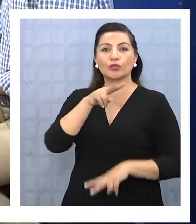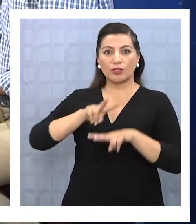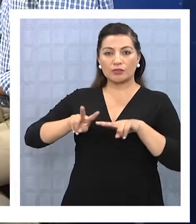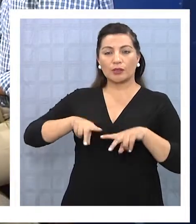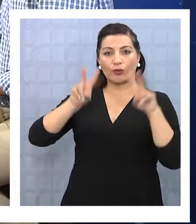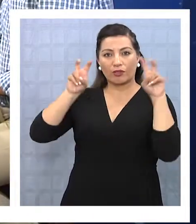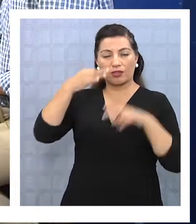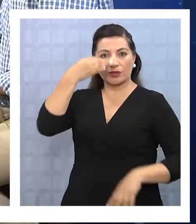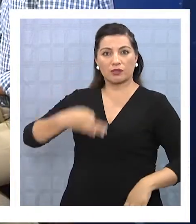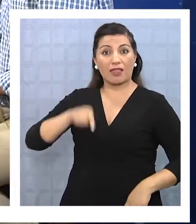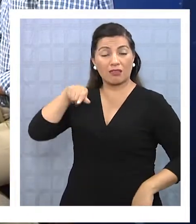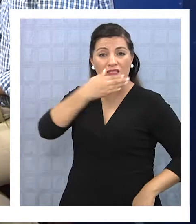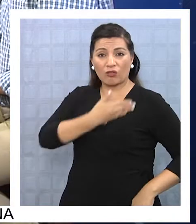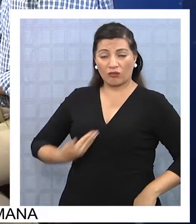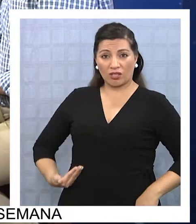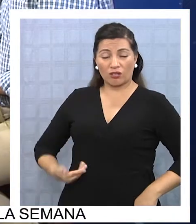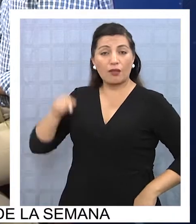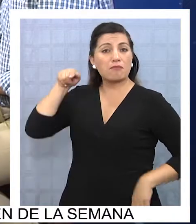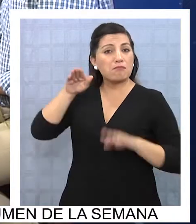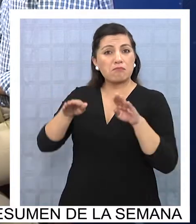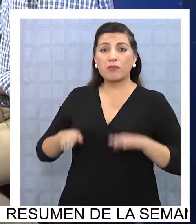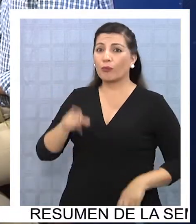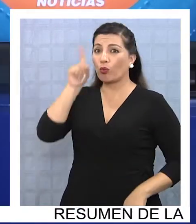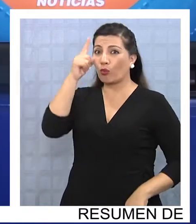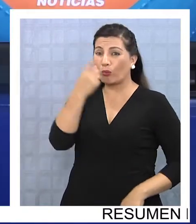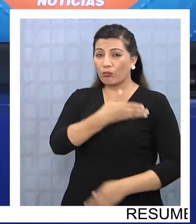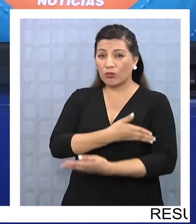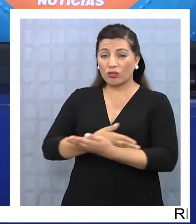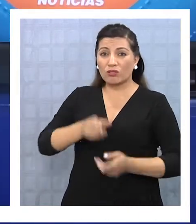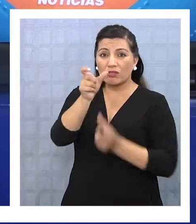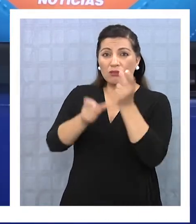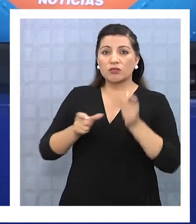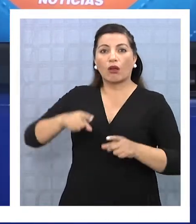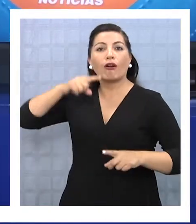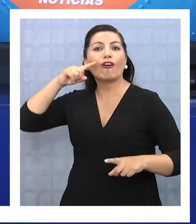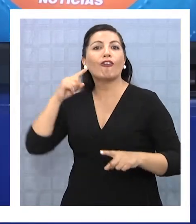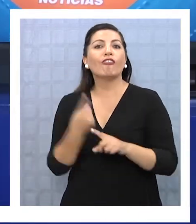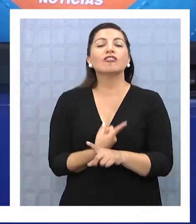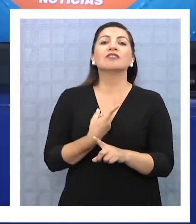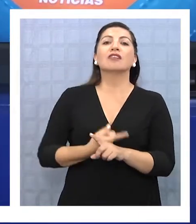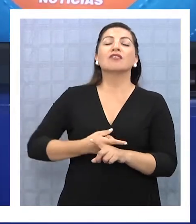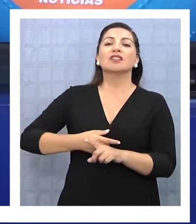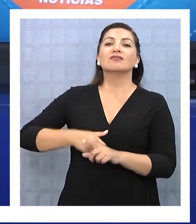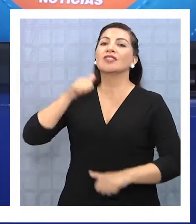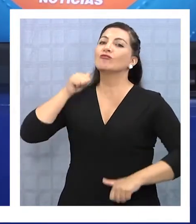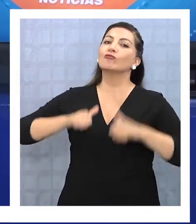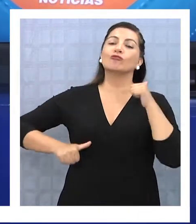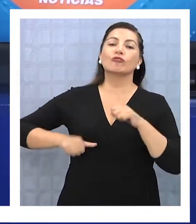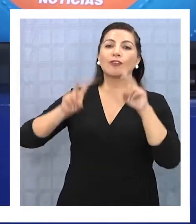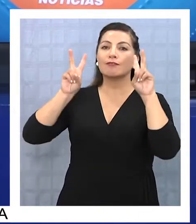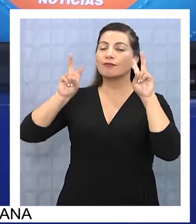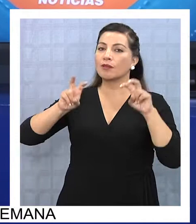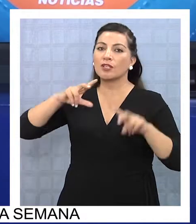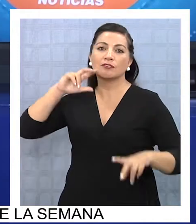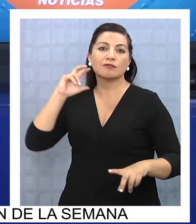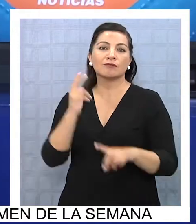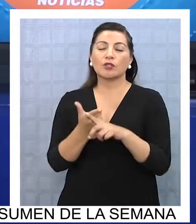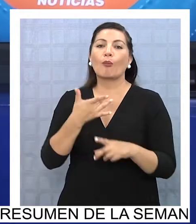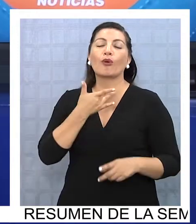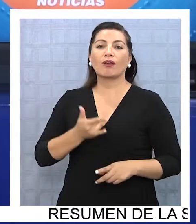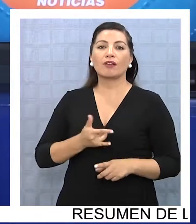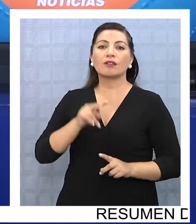materia de seguridad. Durante este gobierno, ese mismo millón de personas ha vuelto a sufrir las consecuencias de la delincuencia porque el